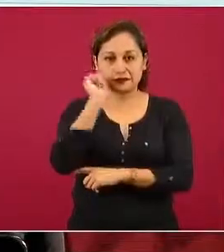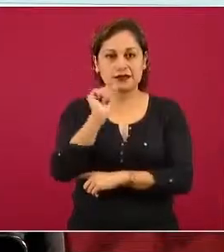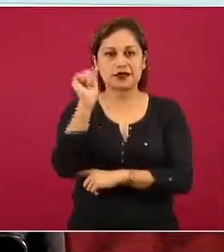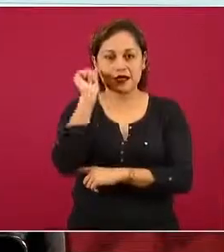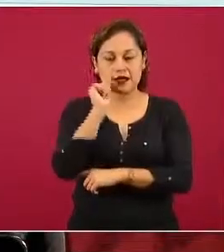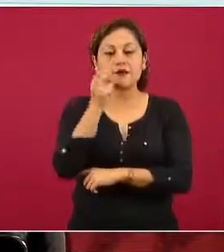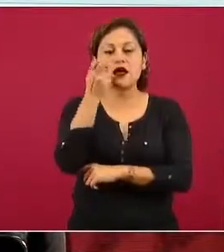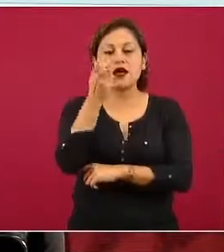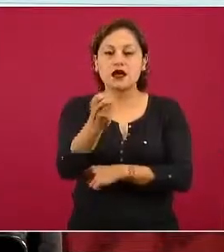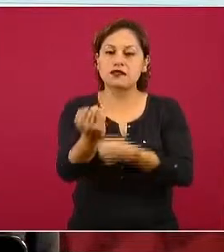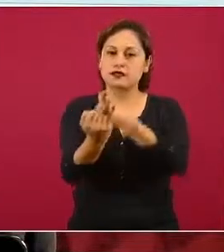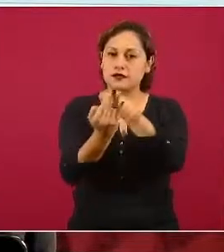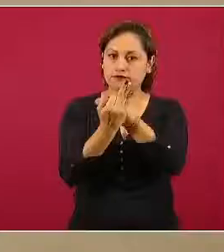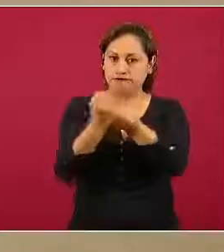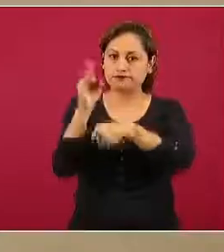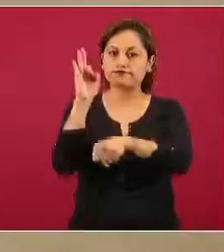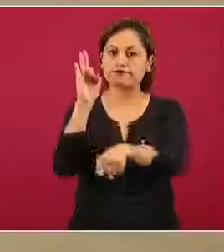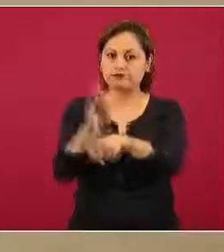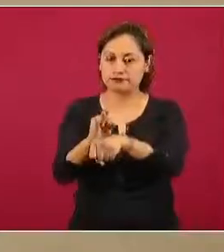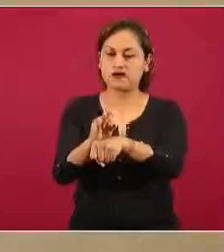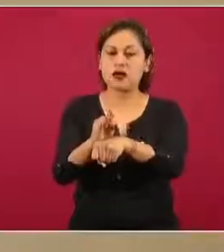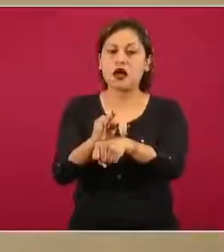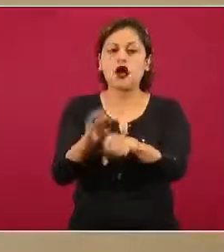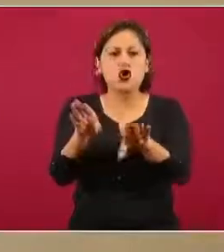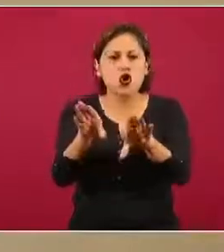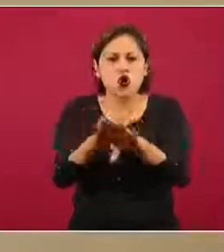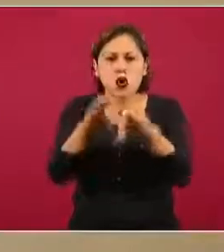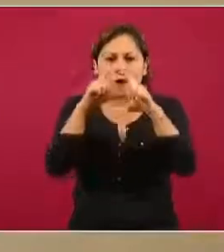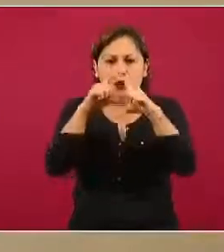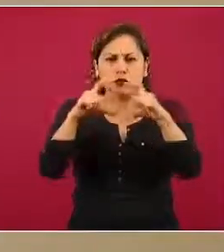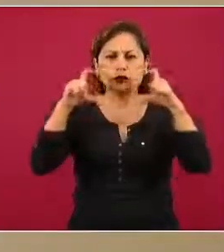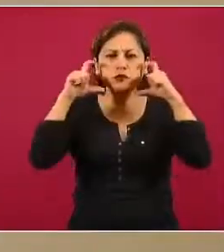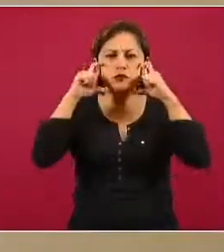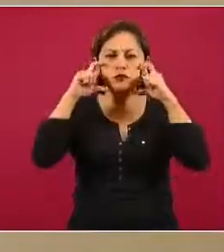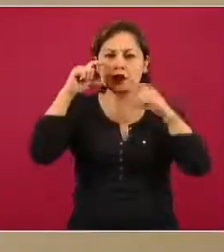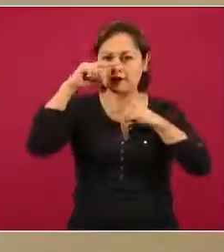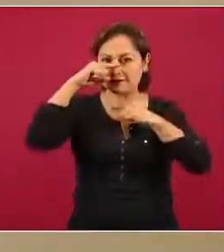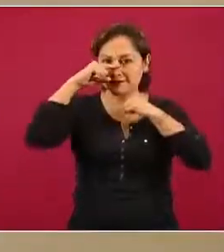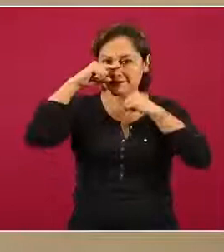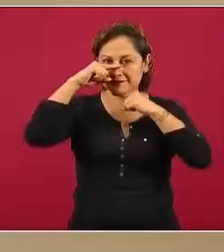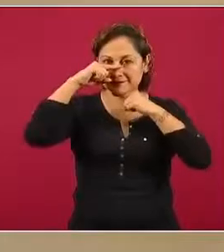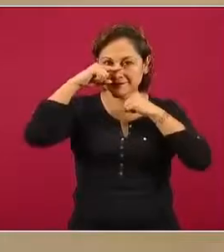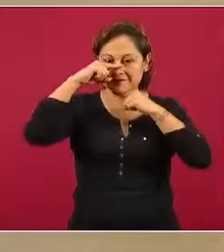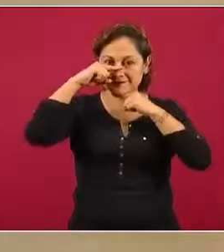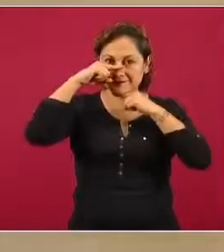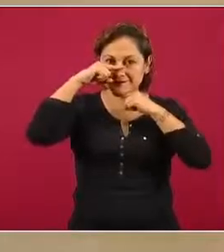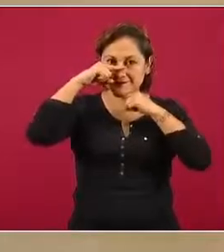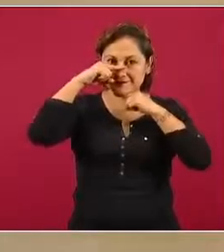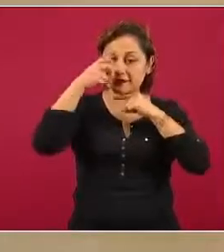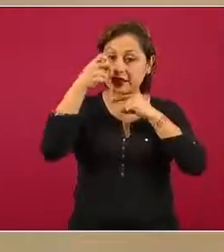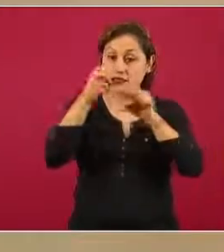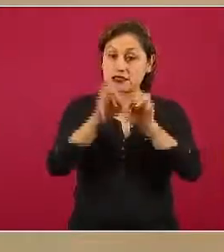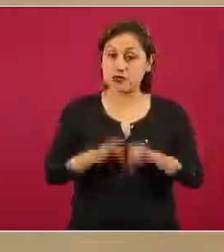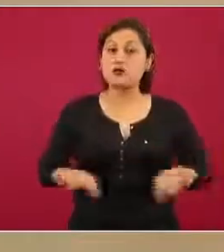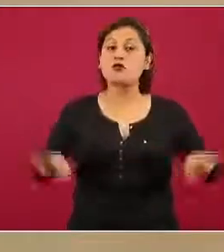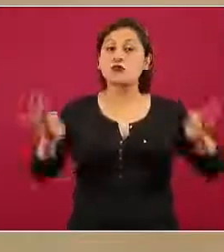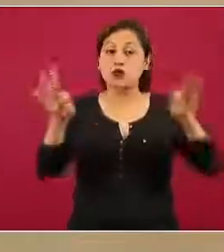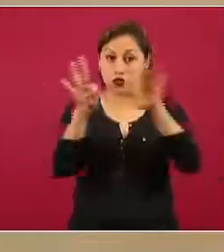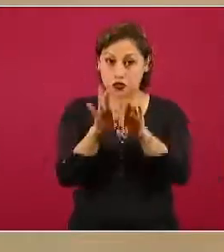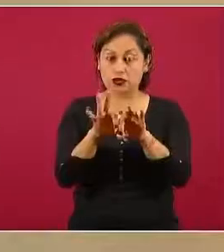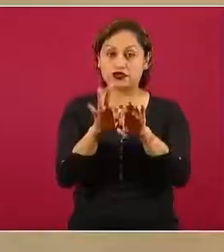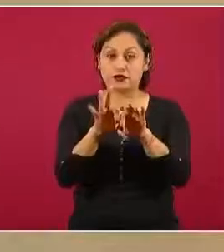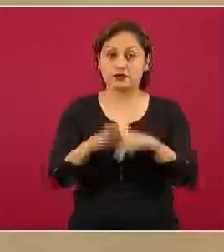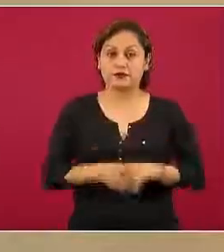de proteger la nariz y la boca. Eso es muy importante para un uso adecuado y correcto del